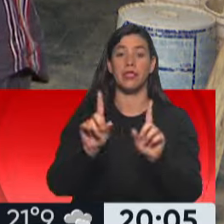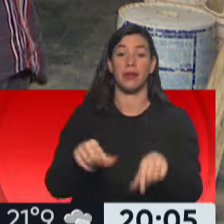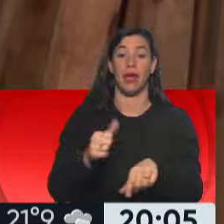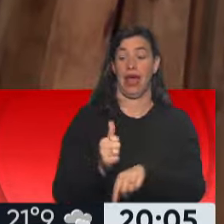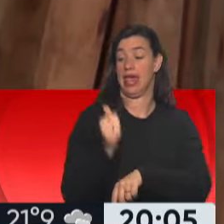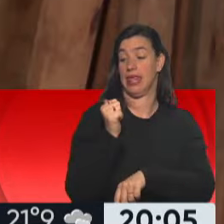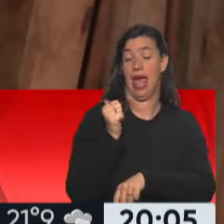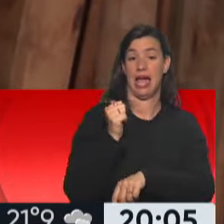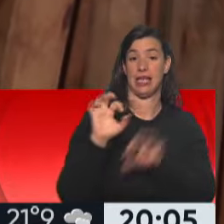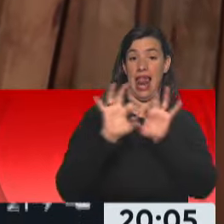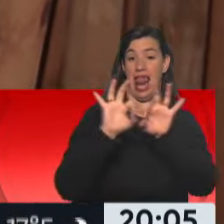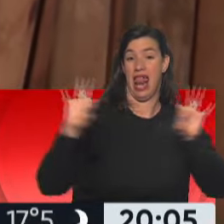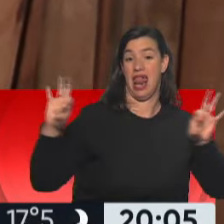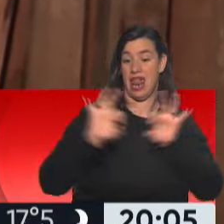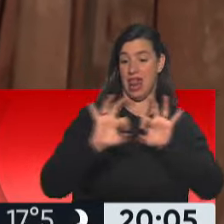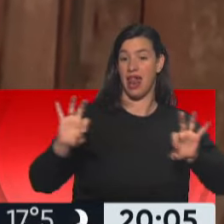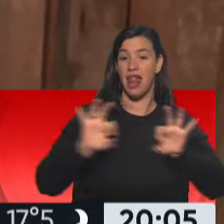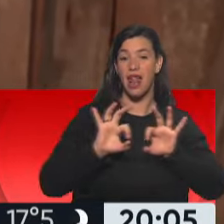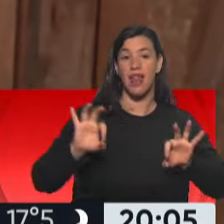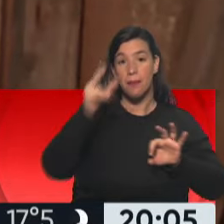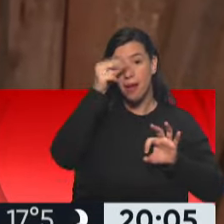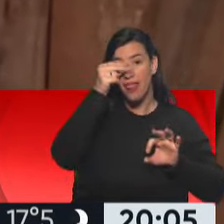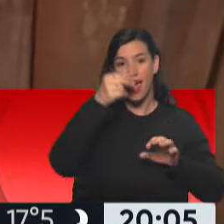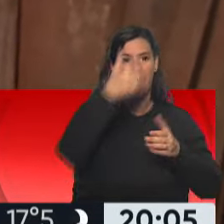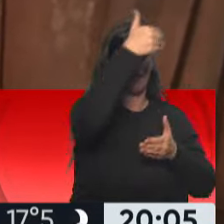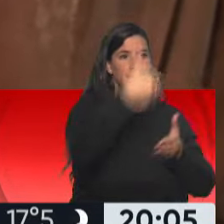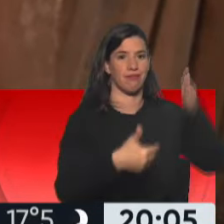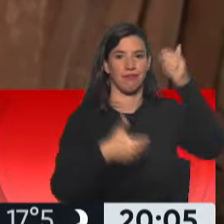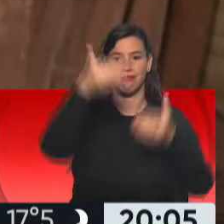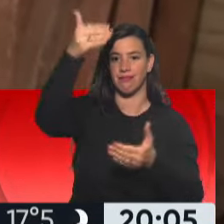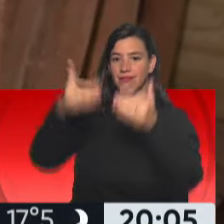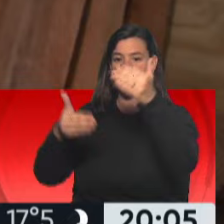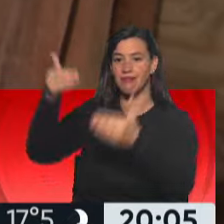listones de madera que usaban para revestir paredes y sostener los techos.